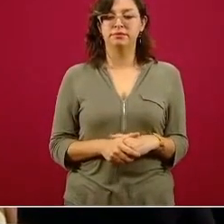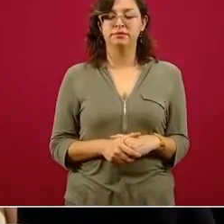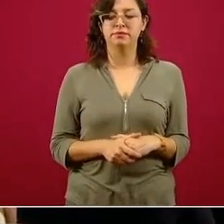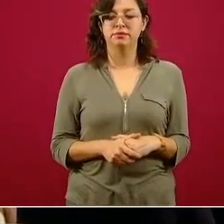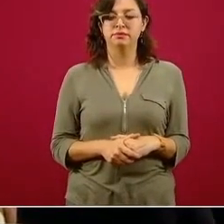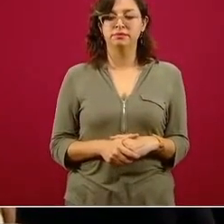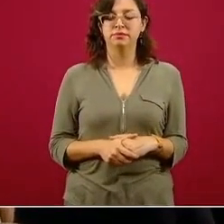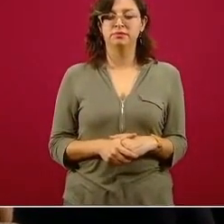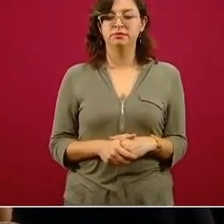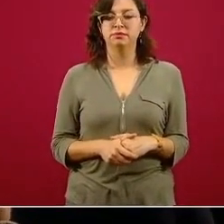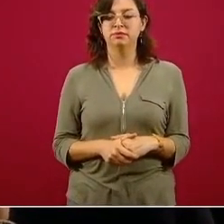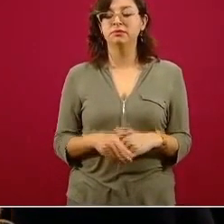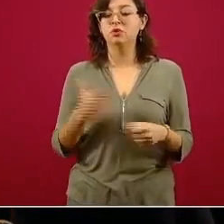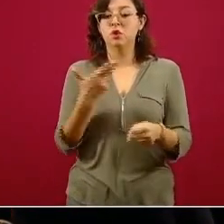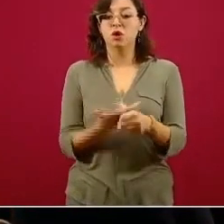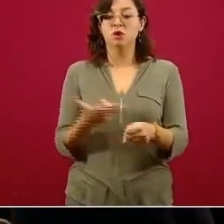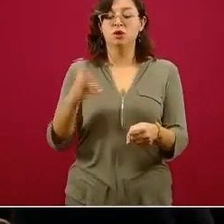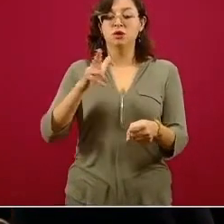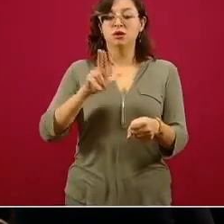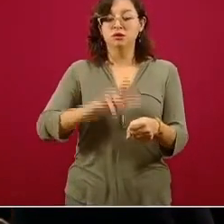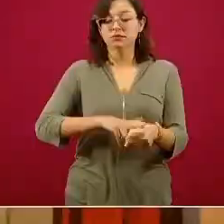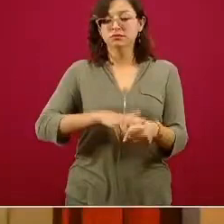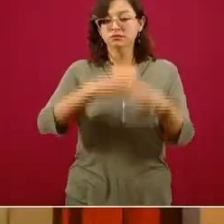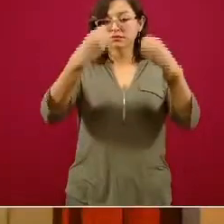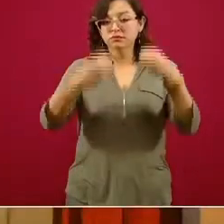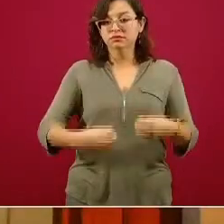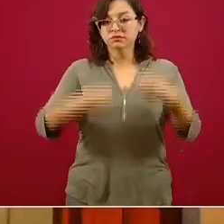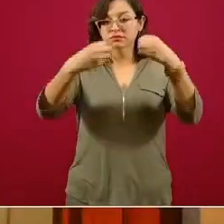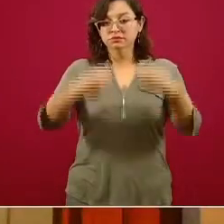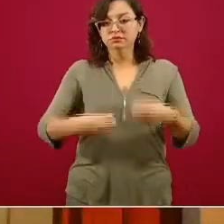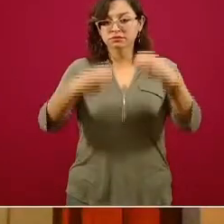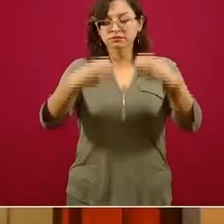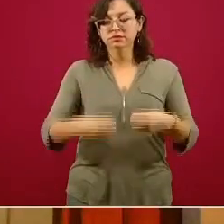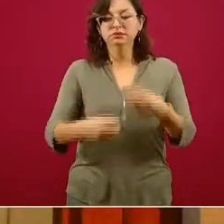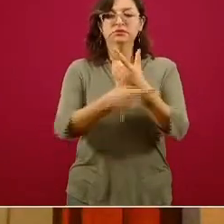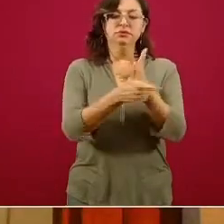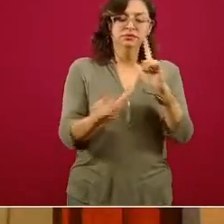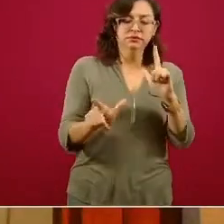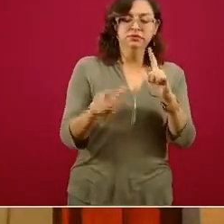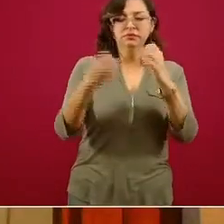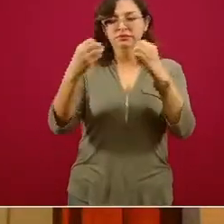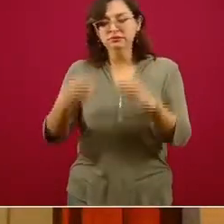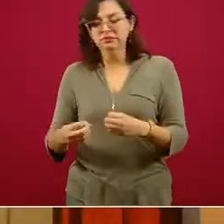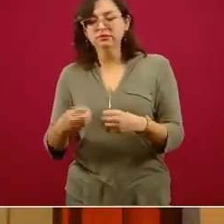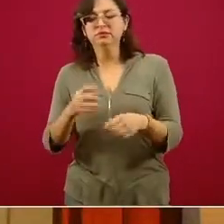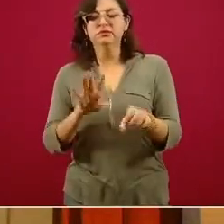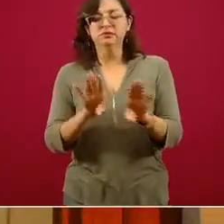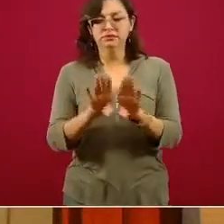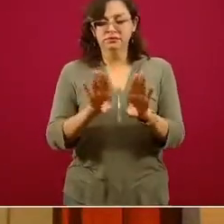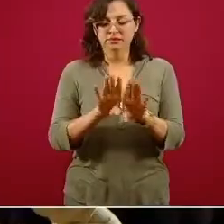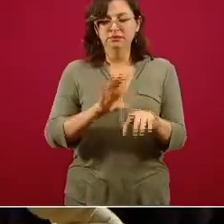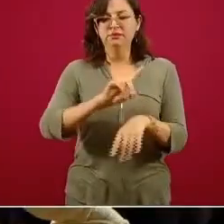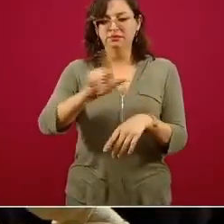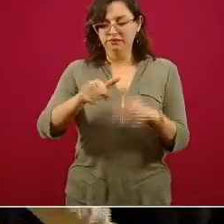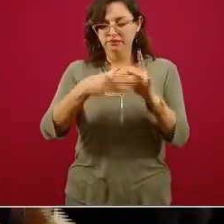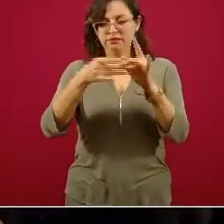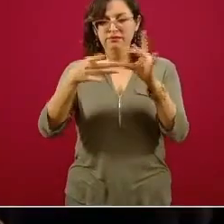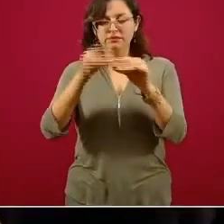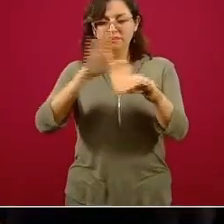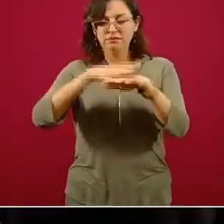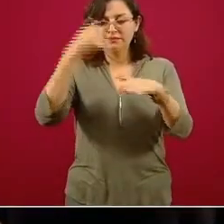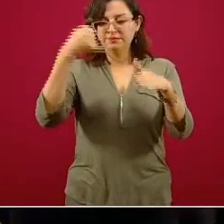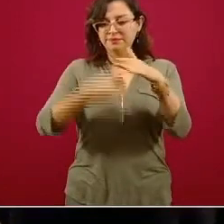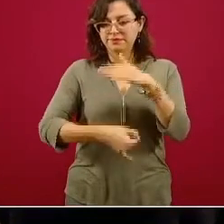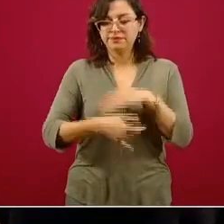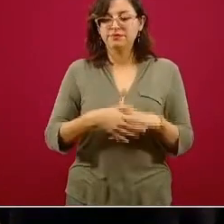la carga hospitalaria. Vamos a ver la ocupación y la disponibilidad hospitalaria. Ahorita pasaremos a este otro gráfico. La